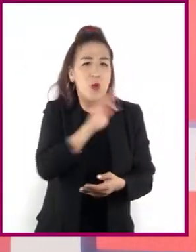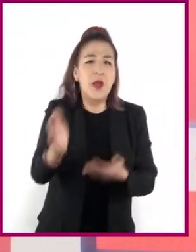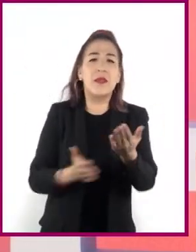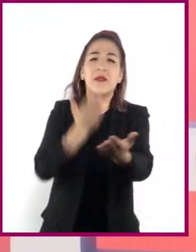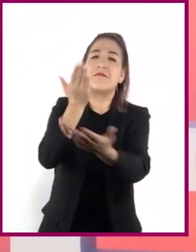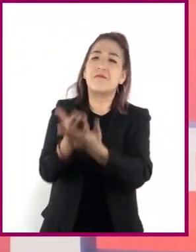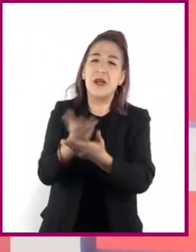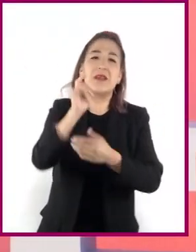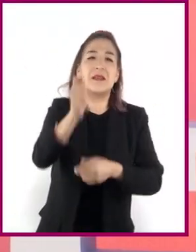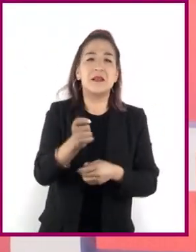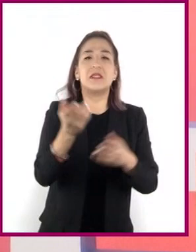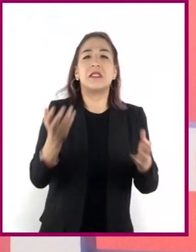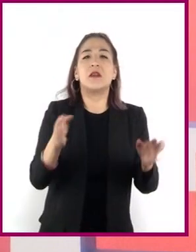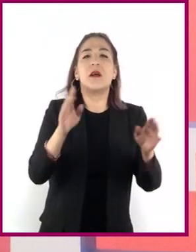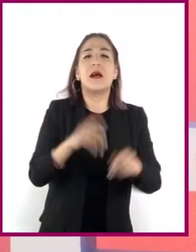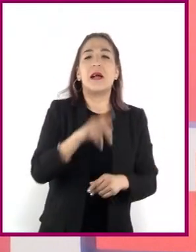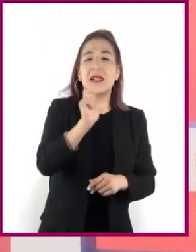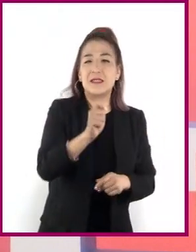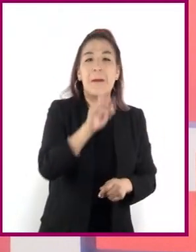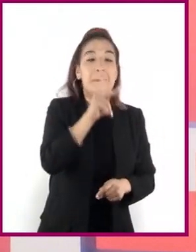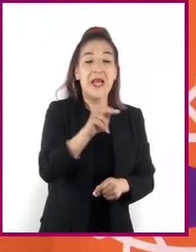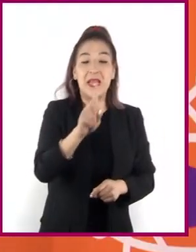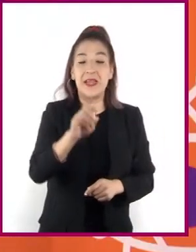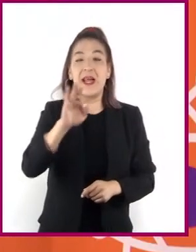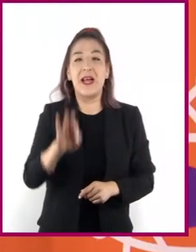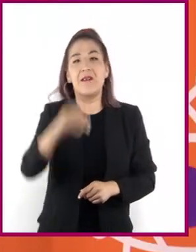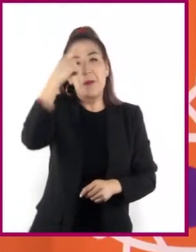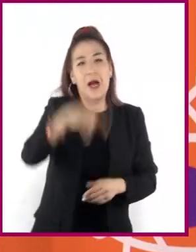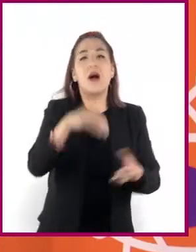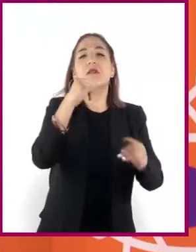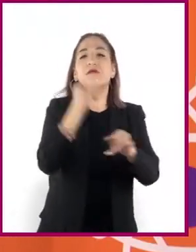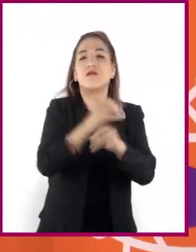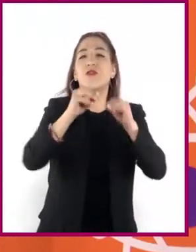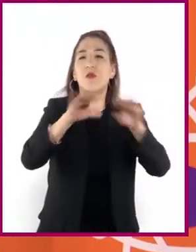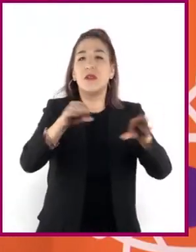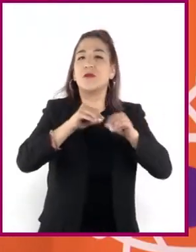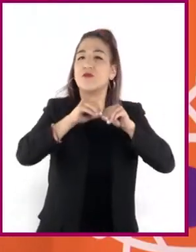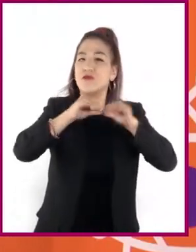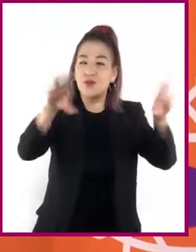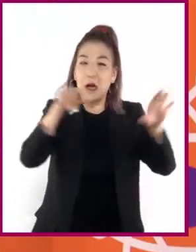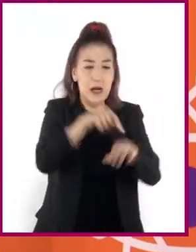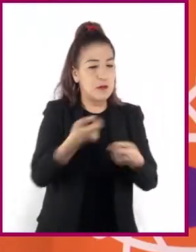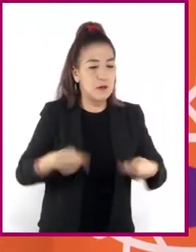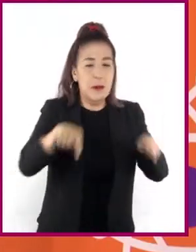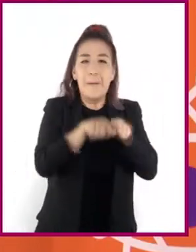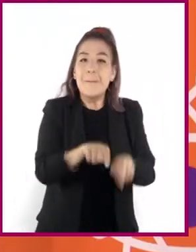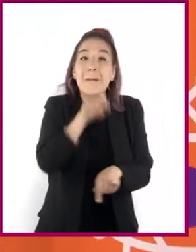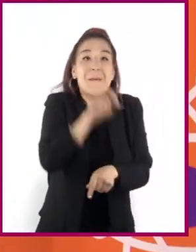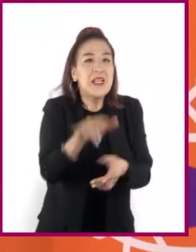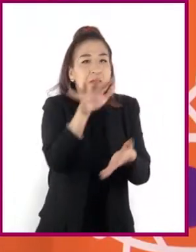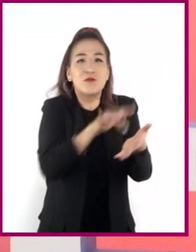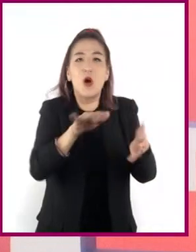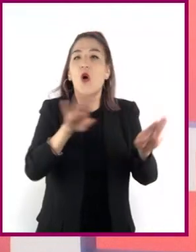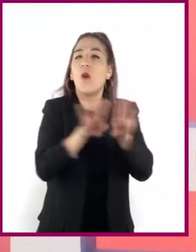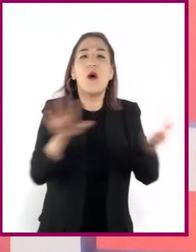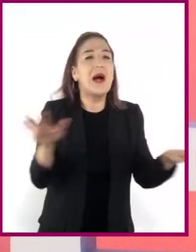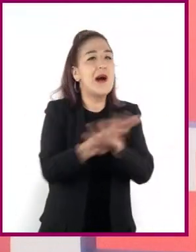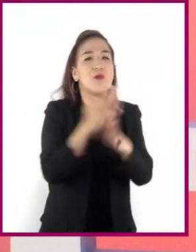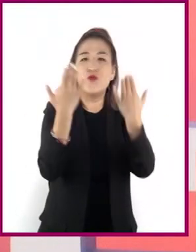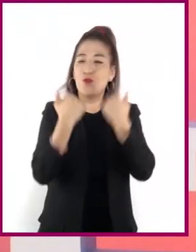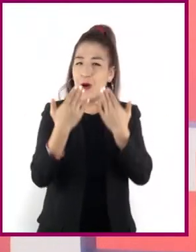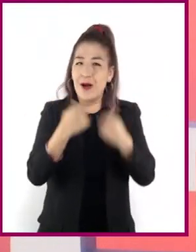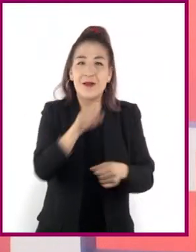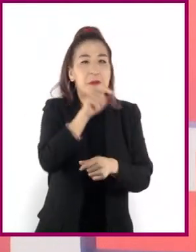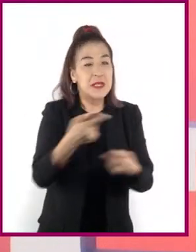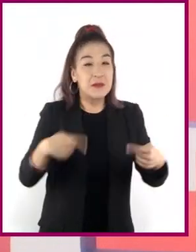que sean en formato pdf lo que garantiza que el formato se mantenga tal cual fue escrito por el autor en